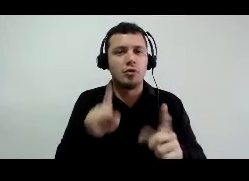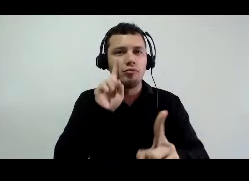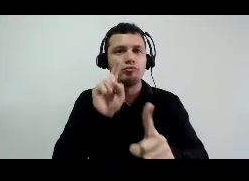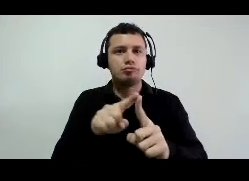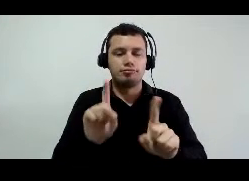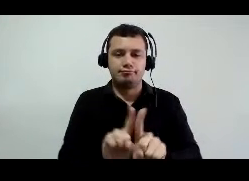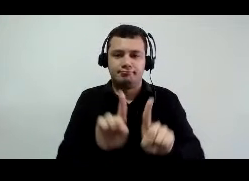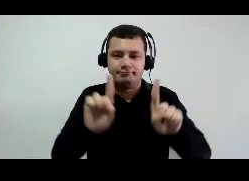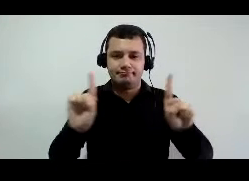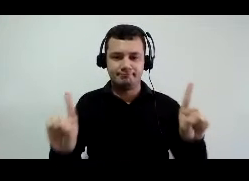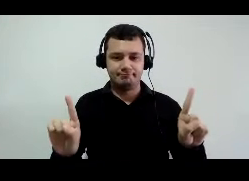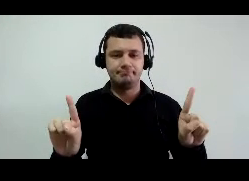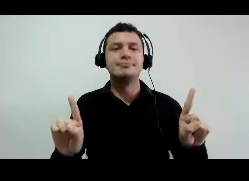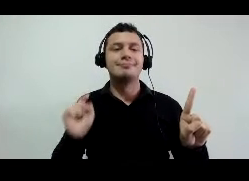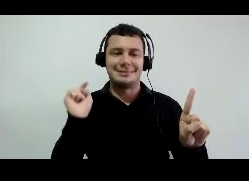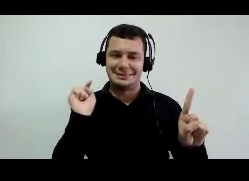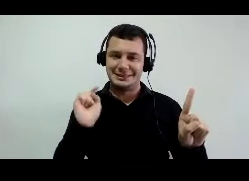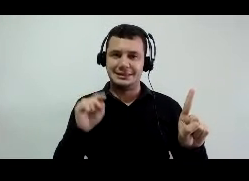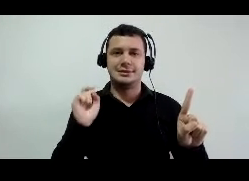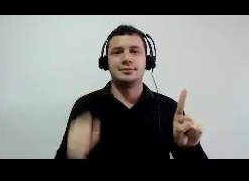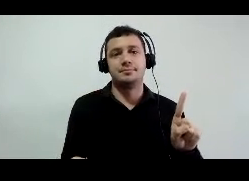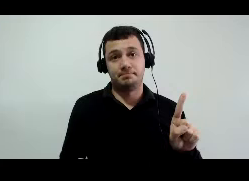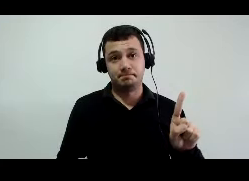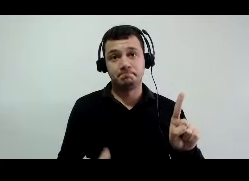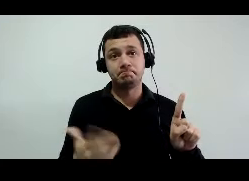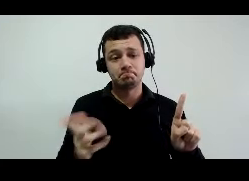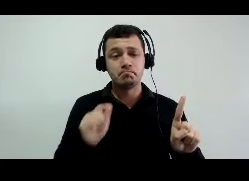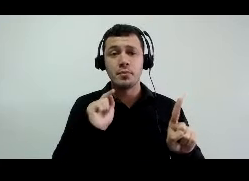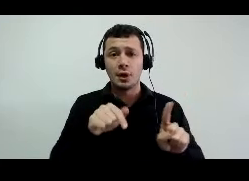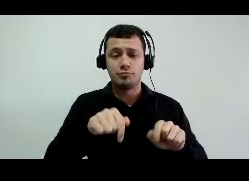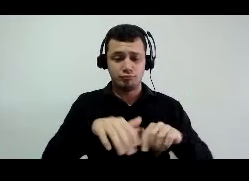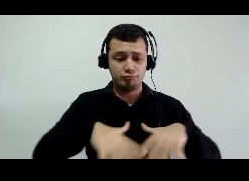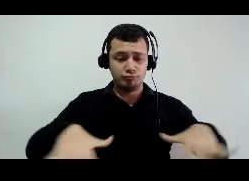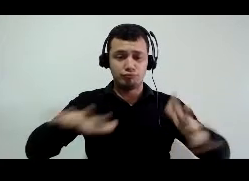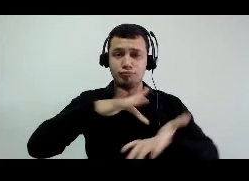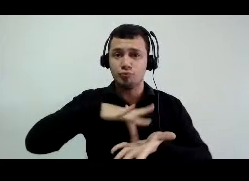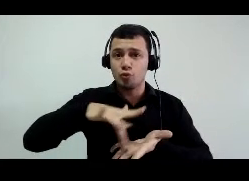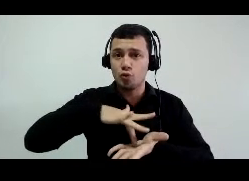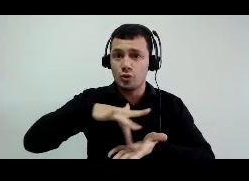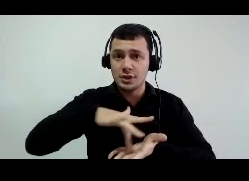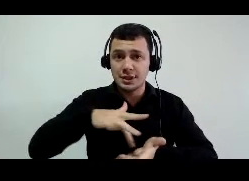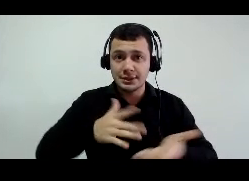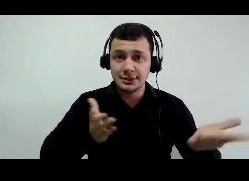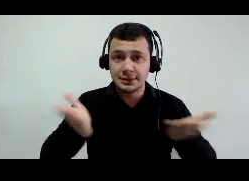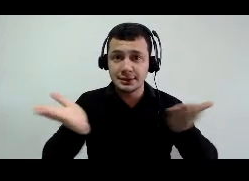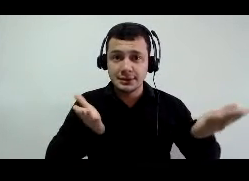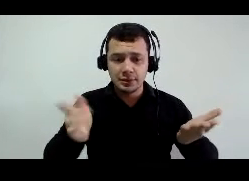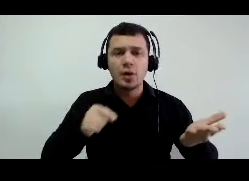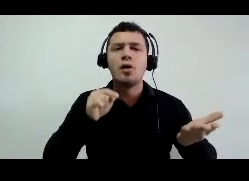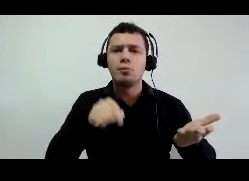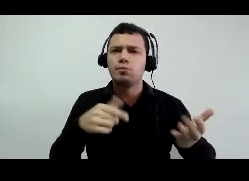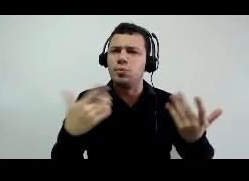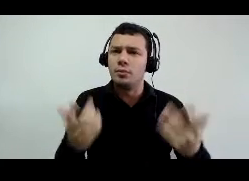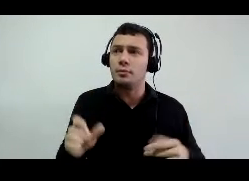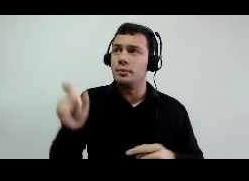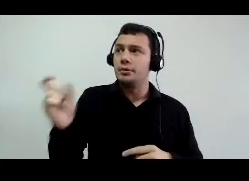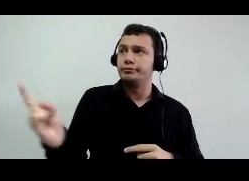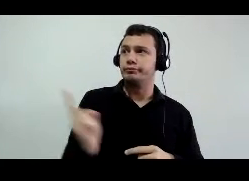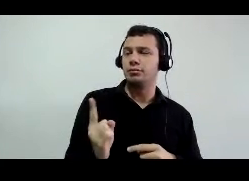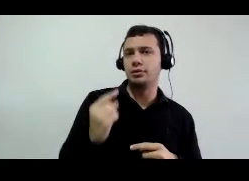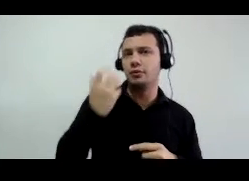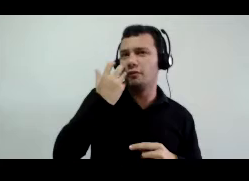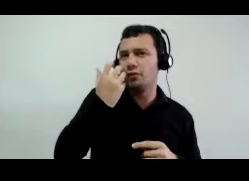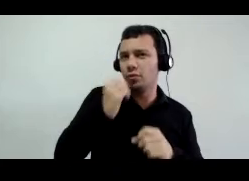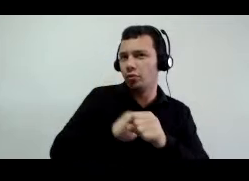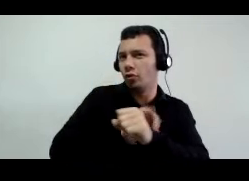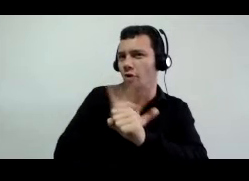social. En ese servicio de urgencia debe estar demarcada, como se los decía al principio, cuál es el área para atención de COVID-19.